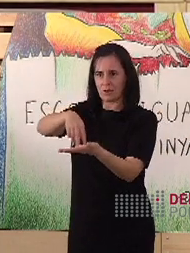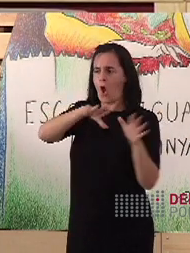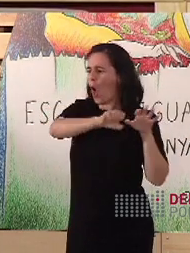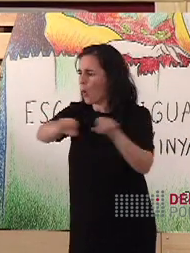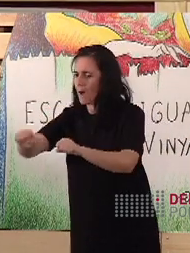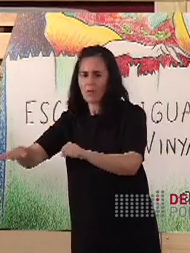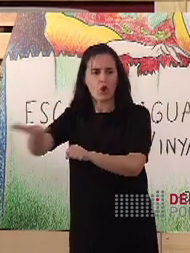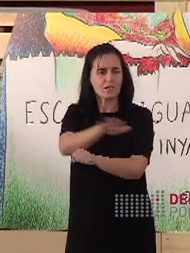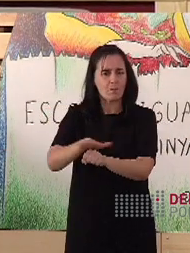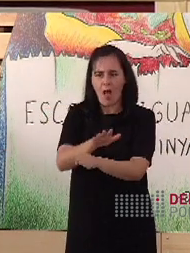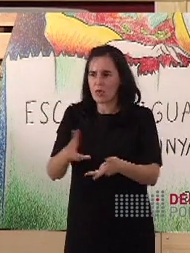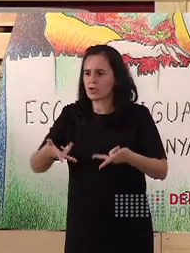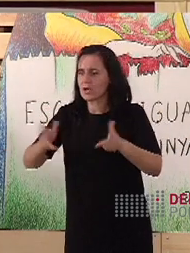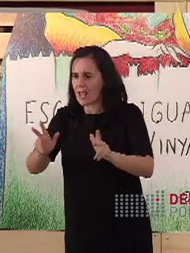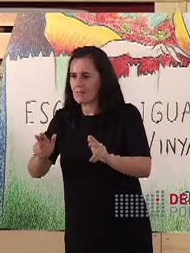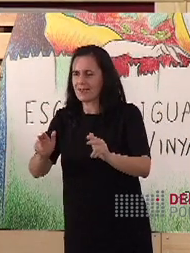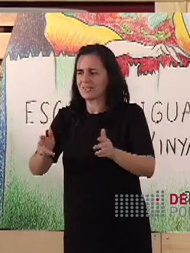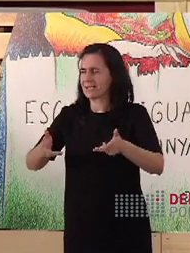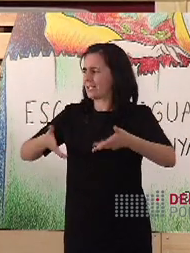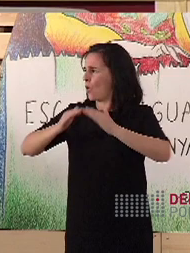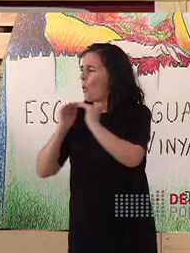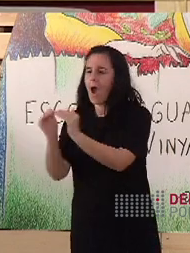espacios libres, iguales,